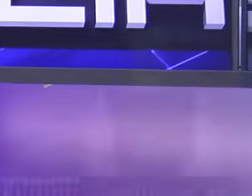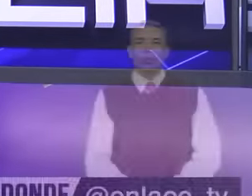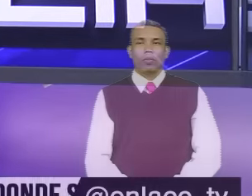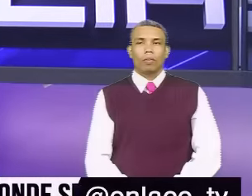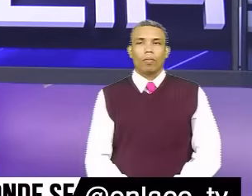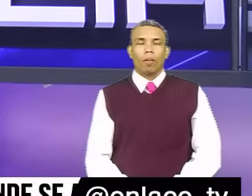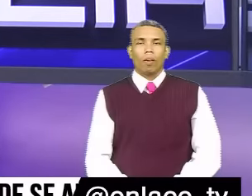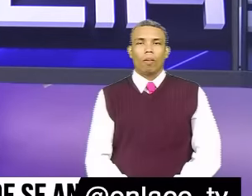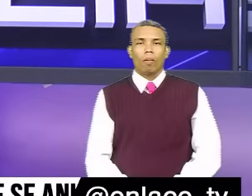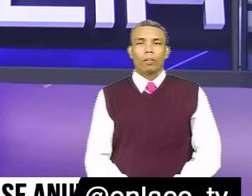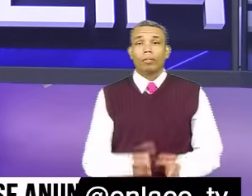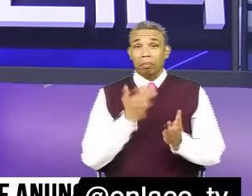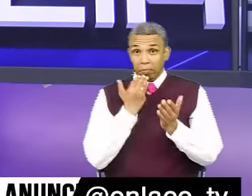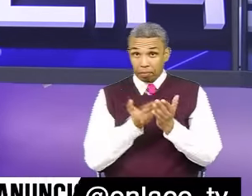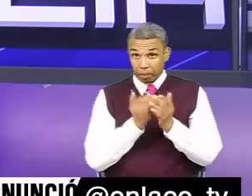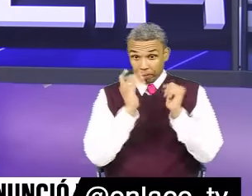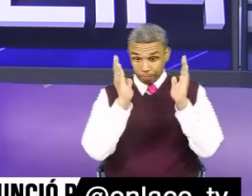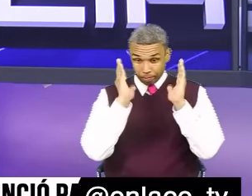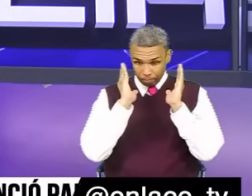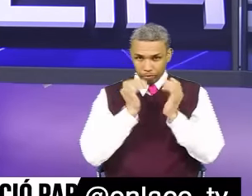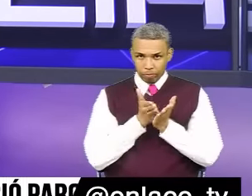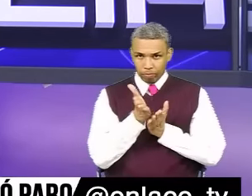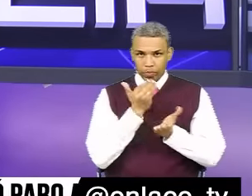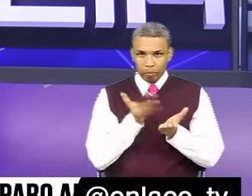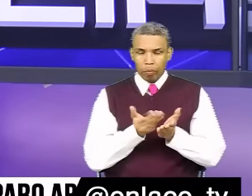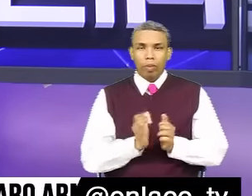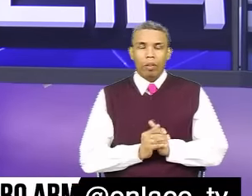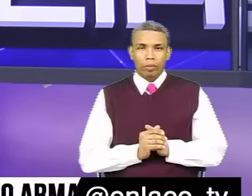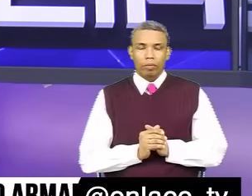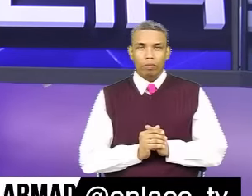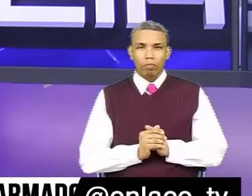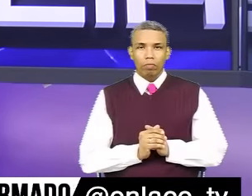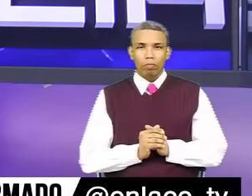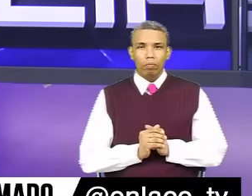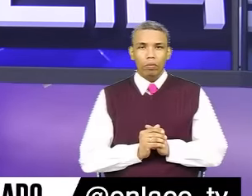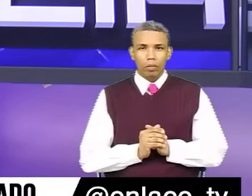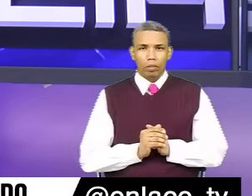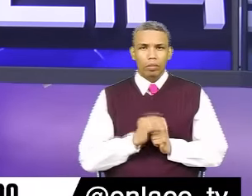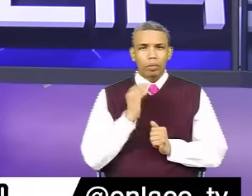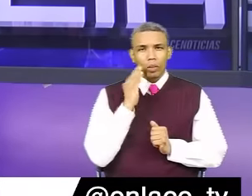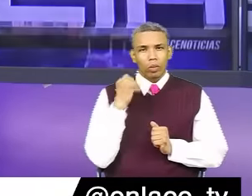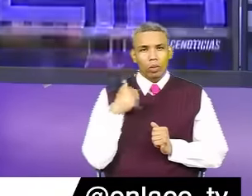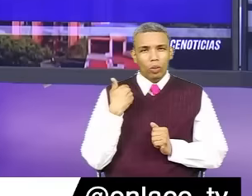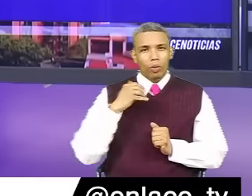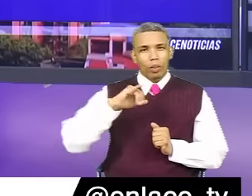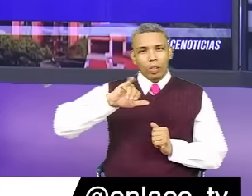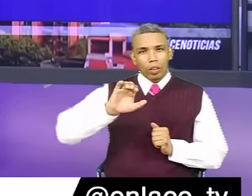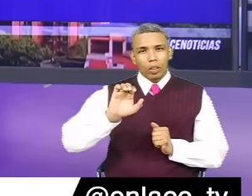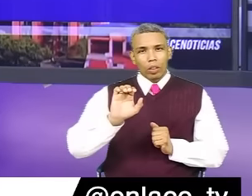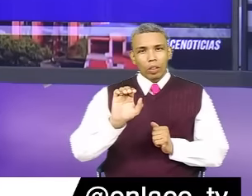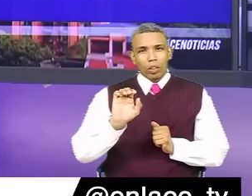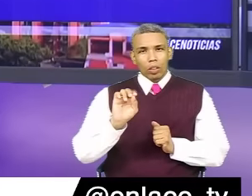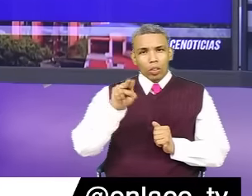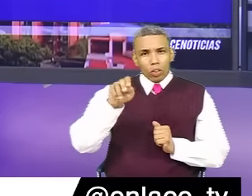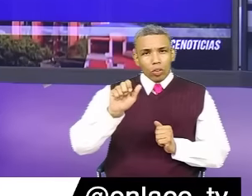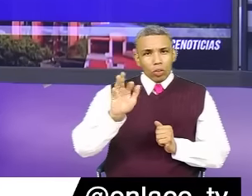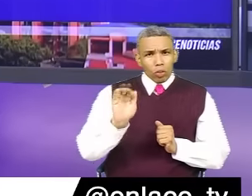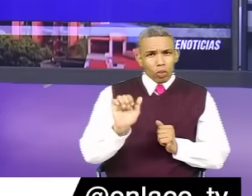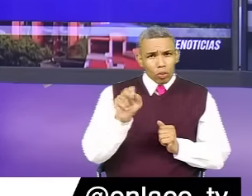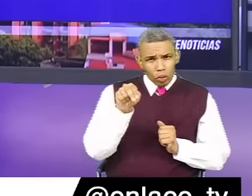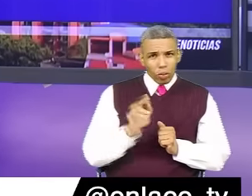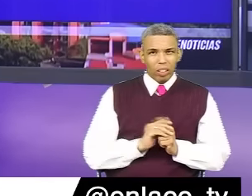Gracias por continuar con nosotros en Enlace Noticias. El ex candidato a la alcaldía, Jonathan Vázquez, se mostró contrario a la iniciativa del mandatario